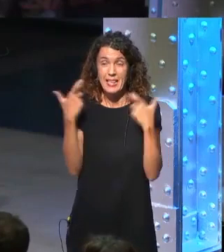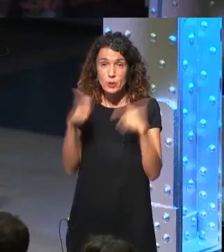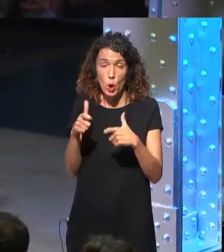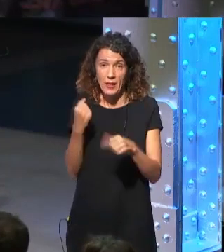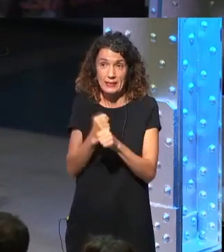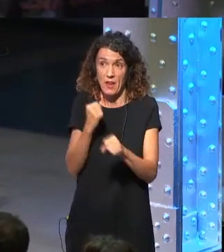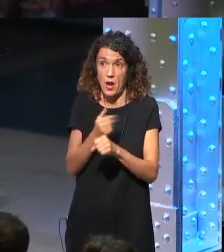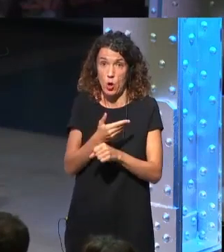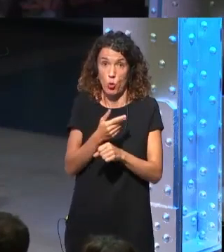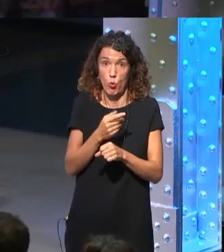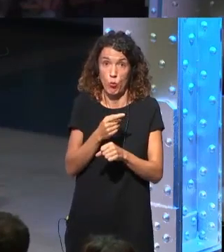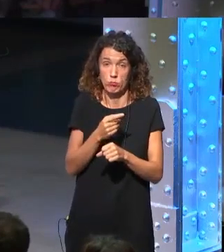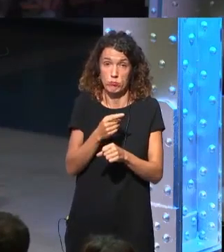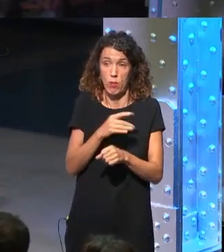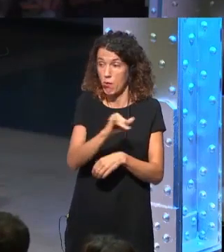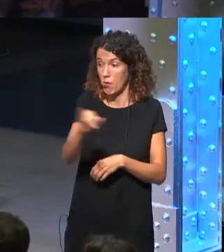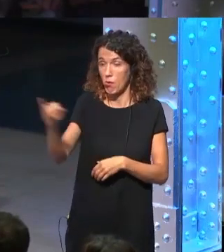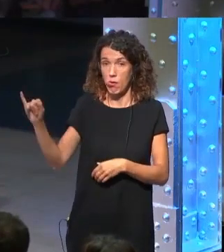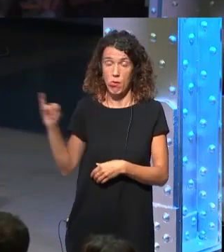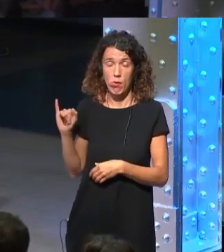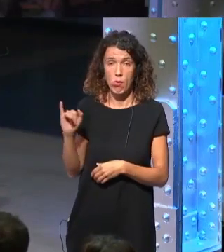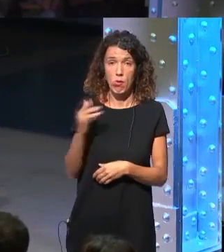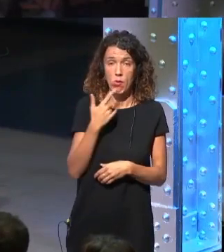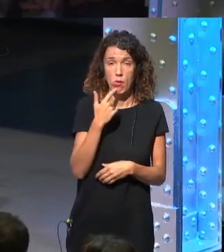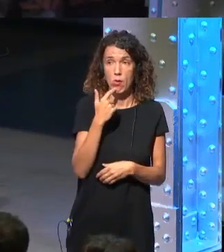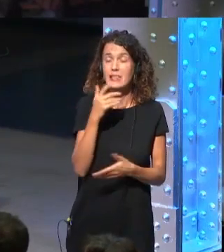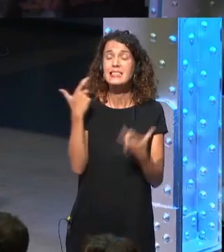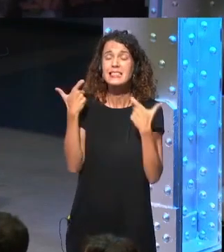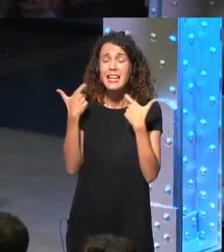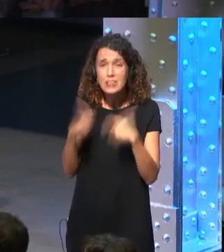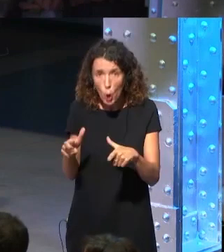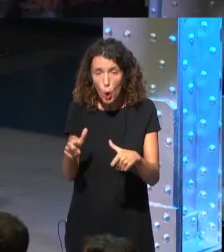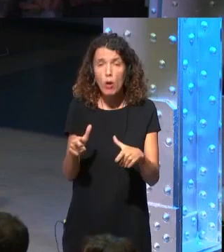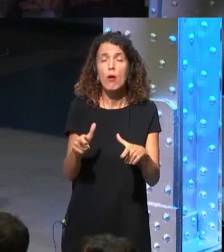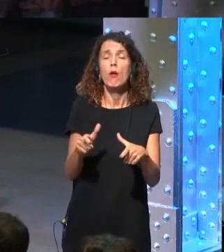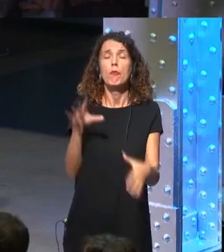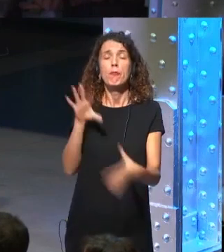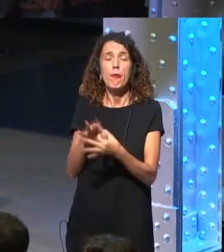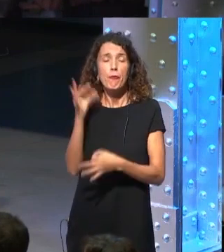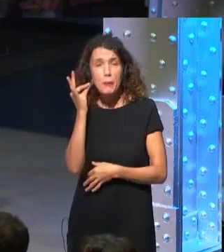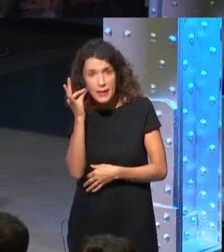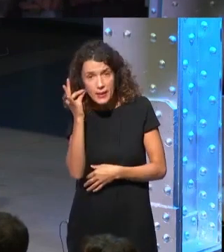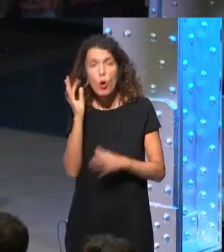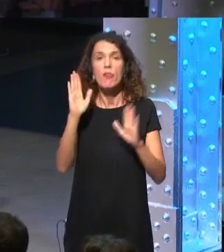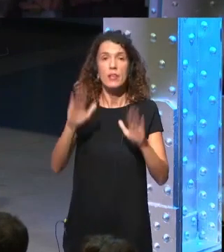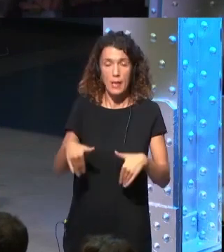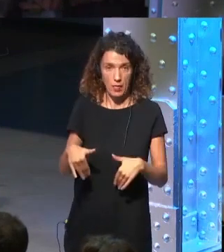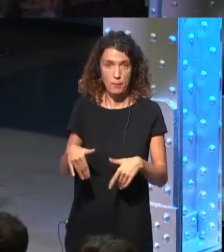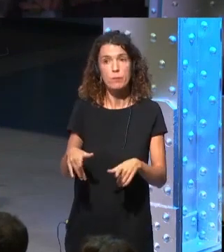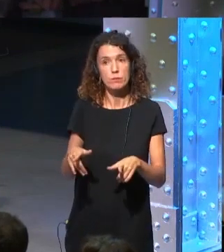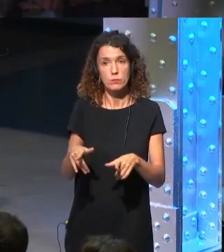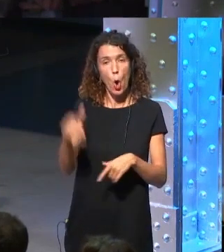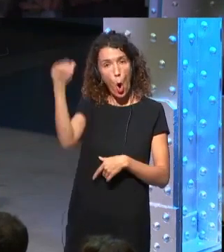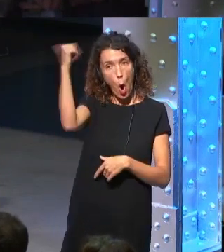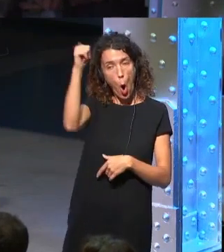sector de empleo, por ejemplo, que solía ser un sector eminentemente femenino y que ha dado la bienvenida